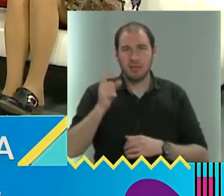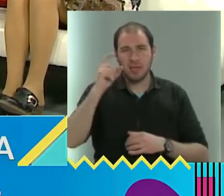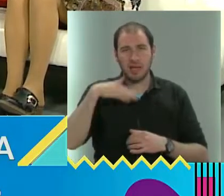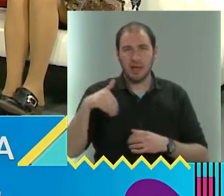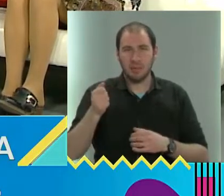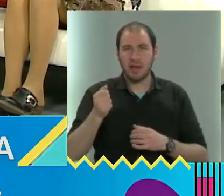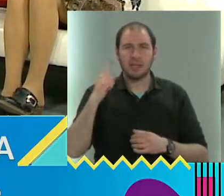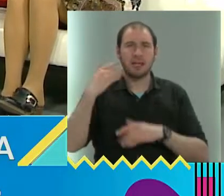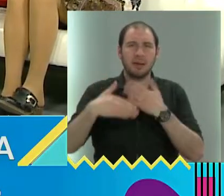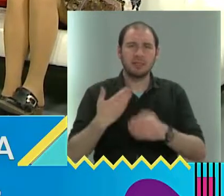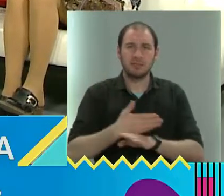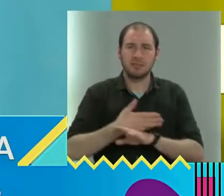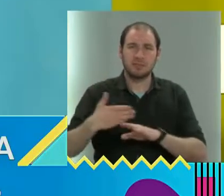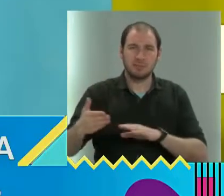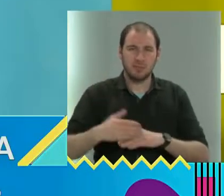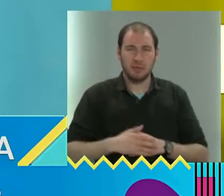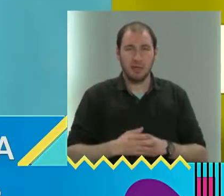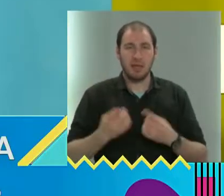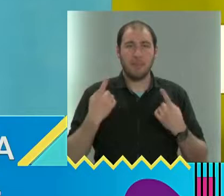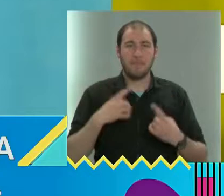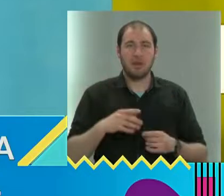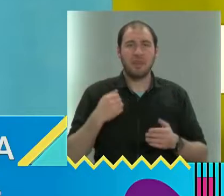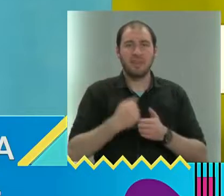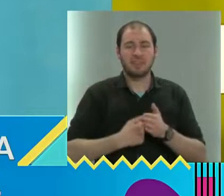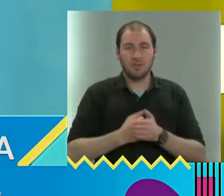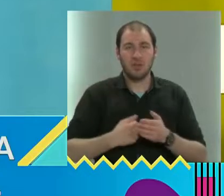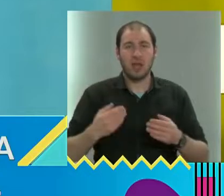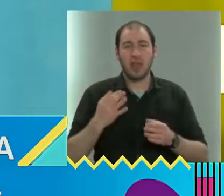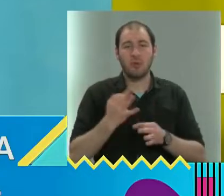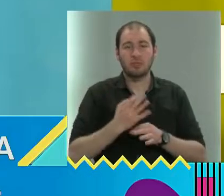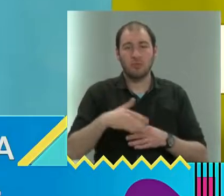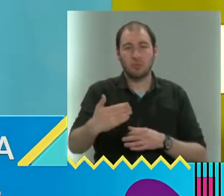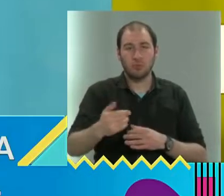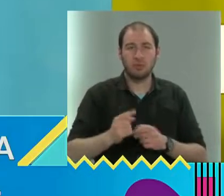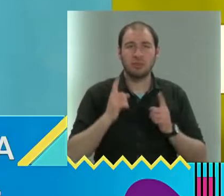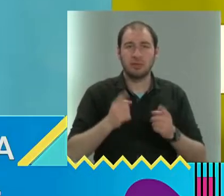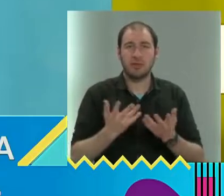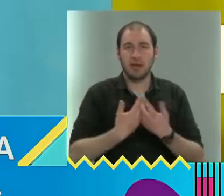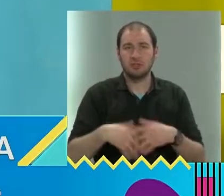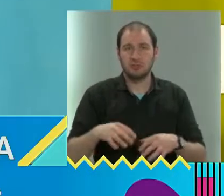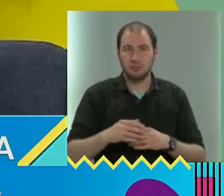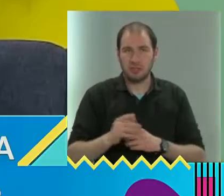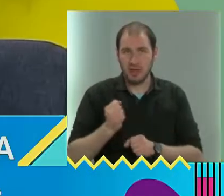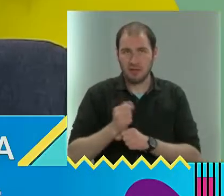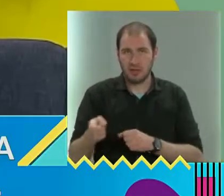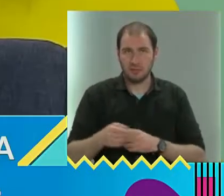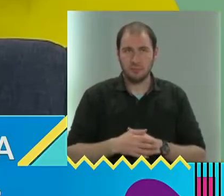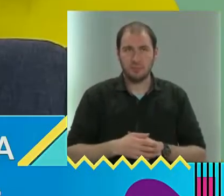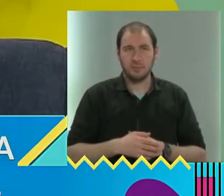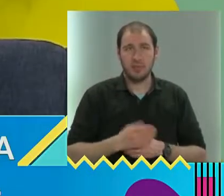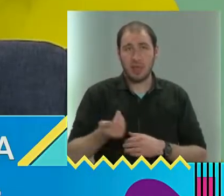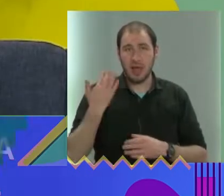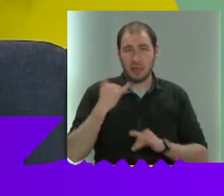es esta formación continua, pero los desafíos de la educación a futuro y esta relación con el empleo. Bien, bueno, como te